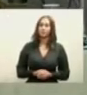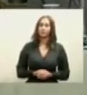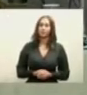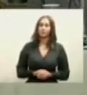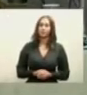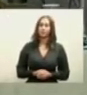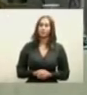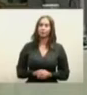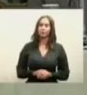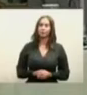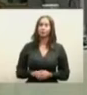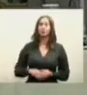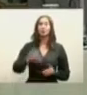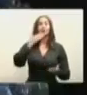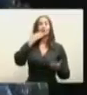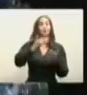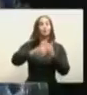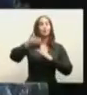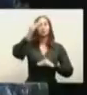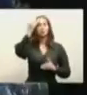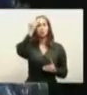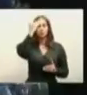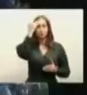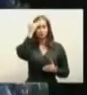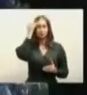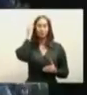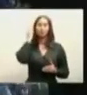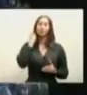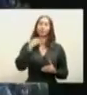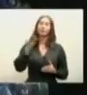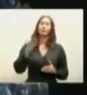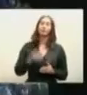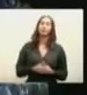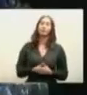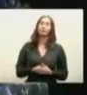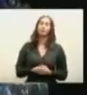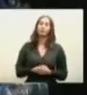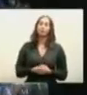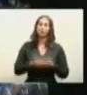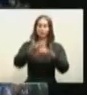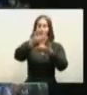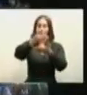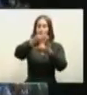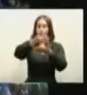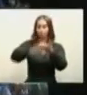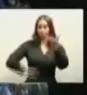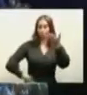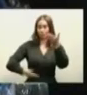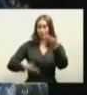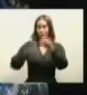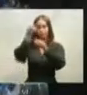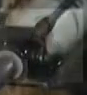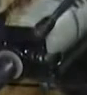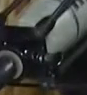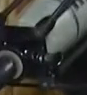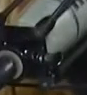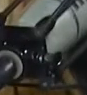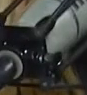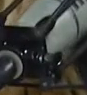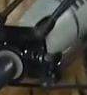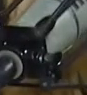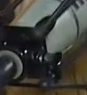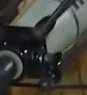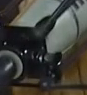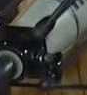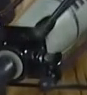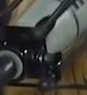pague dos materias por poner un ejemplo y una inscripción lo mismo sucede cuando se habló de la ayuda a las damas